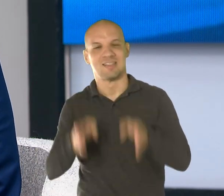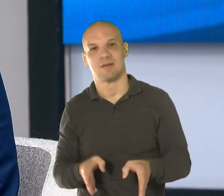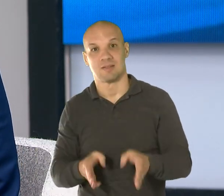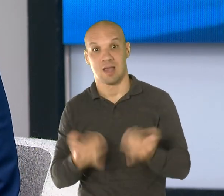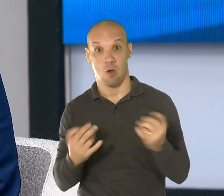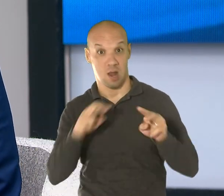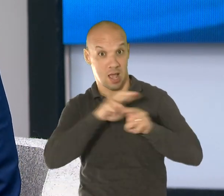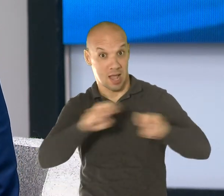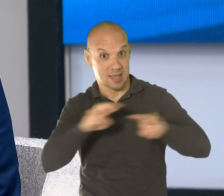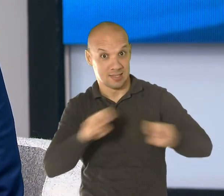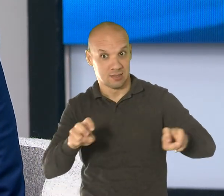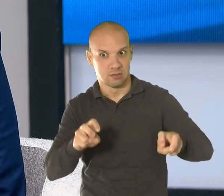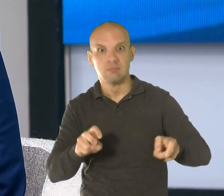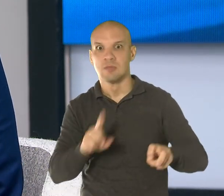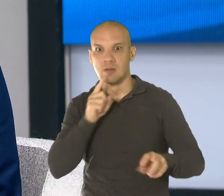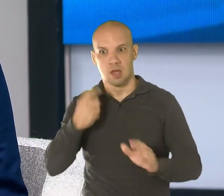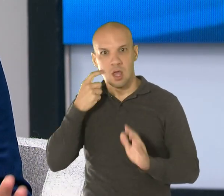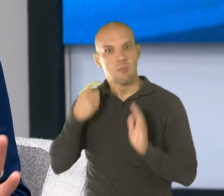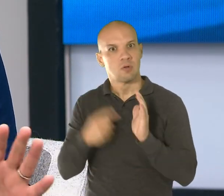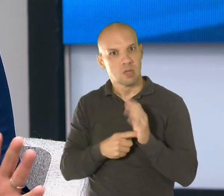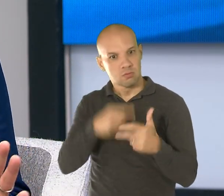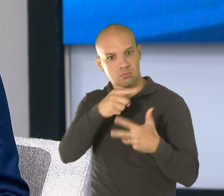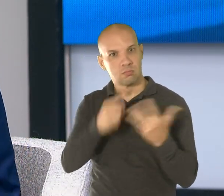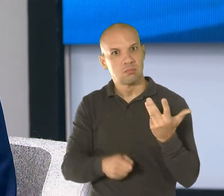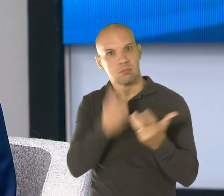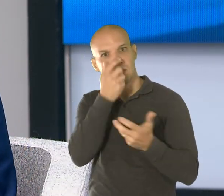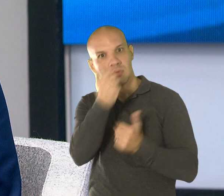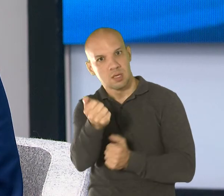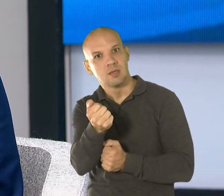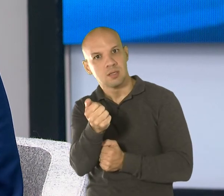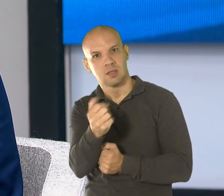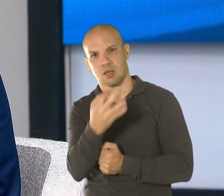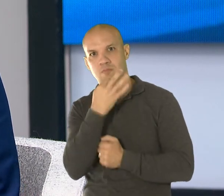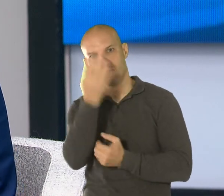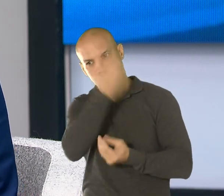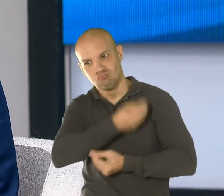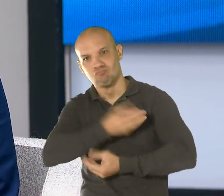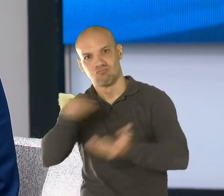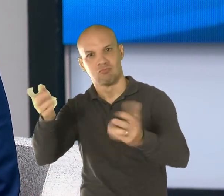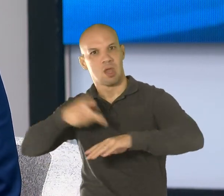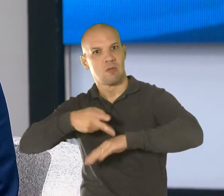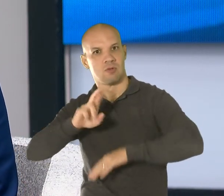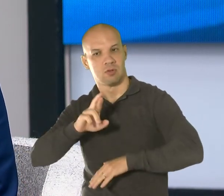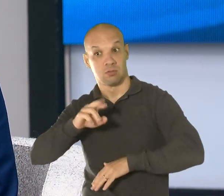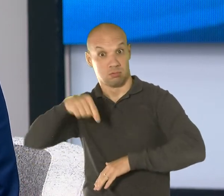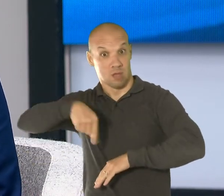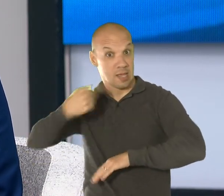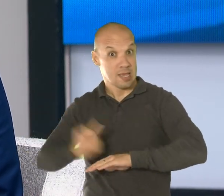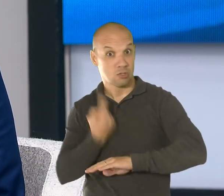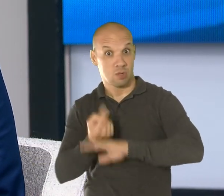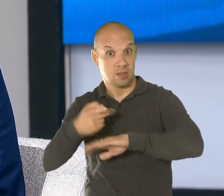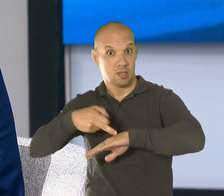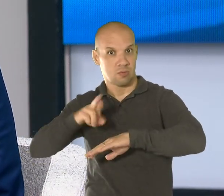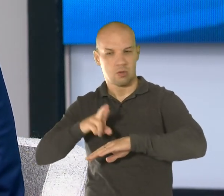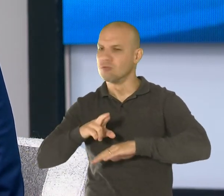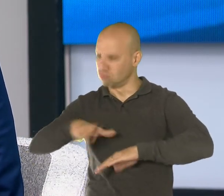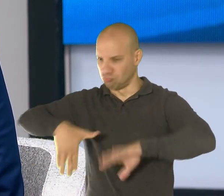y hemos encontrado unas cosas muy interesantes que pronto las estaremos compartiendo con el país y no solo en el país, sino en